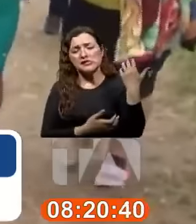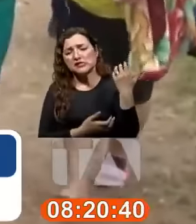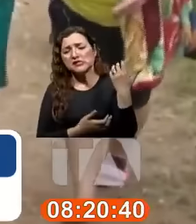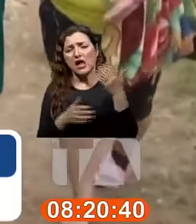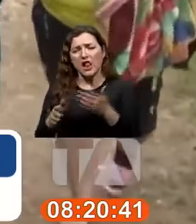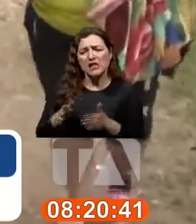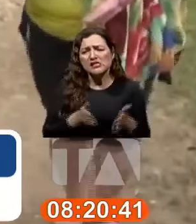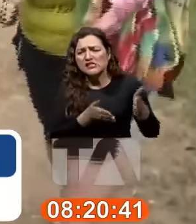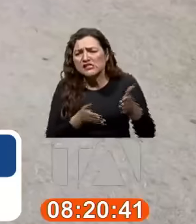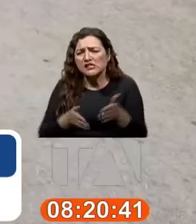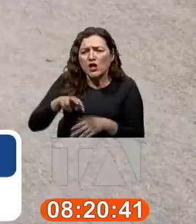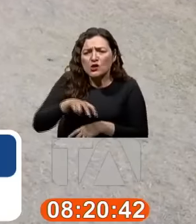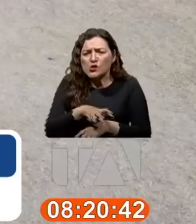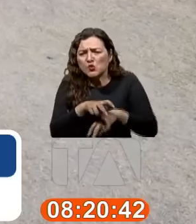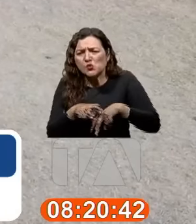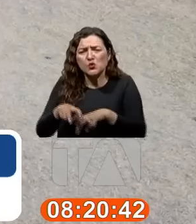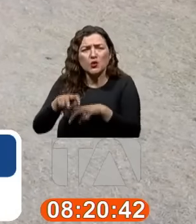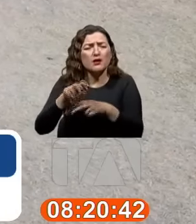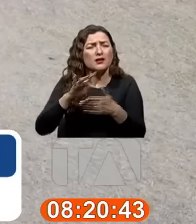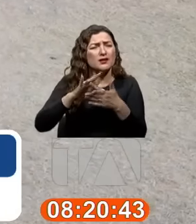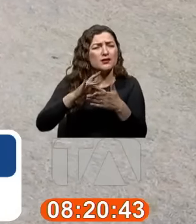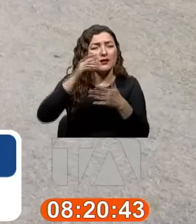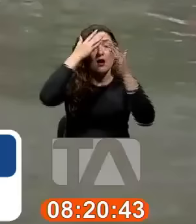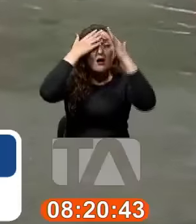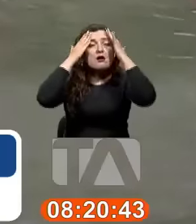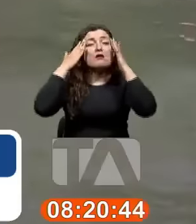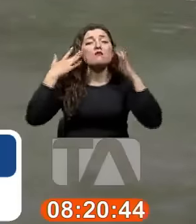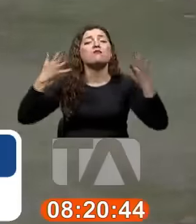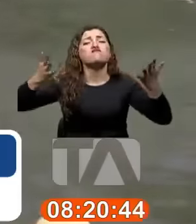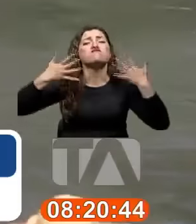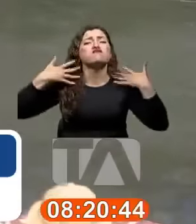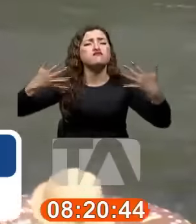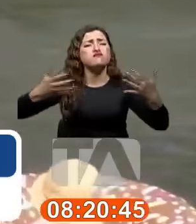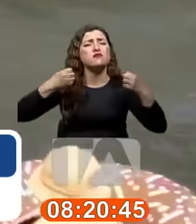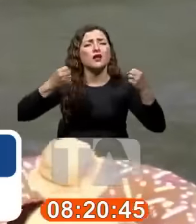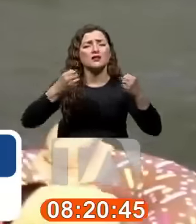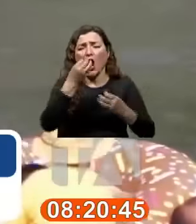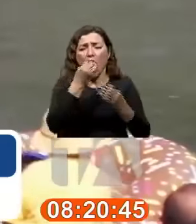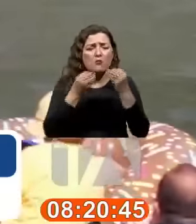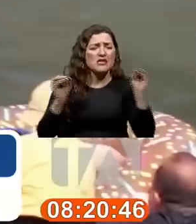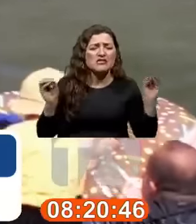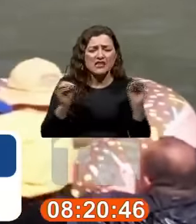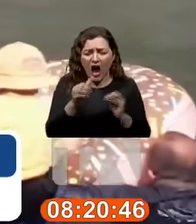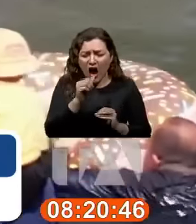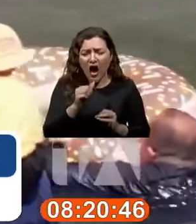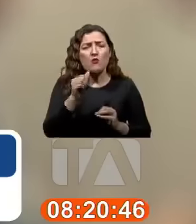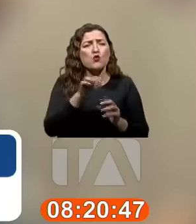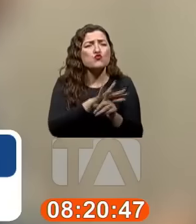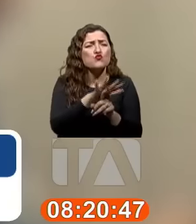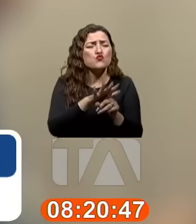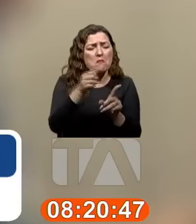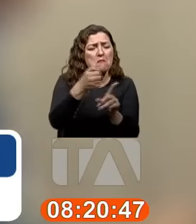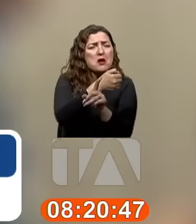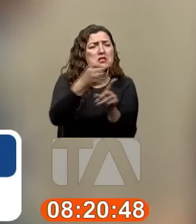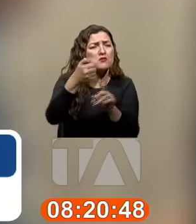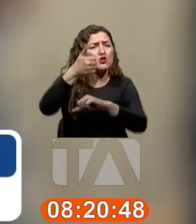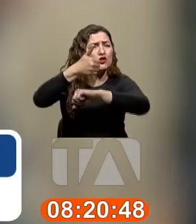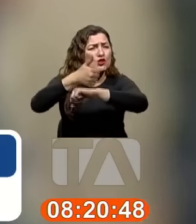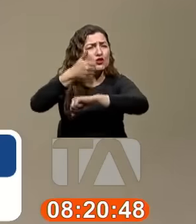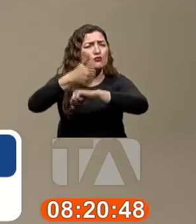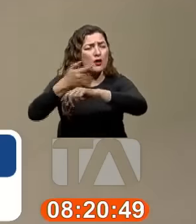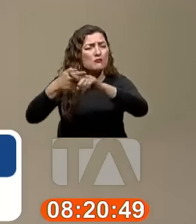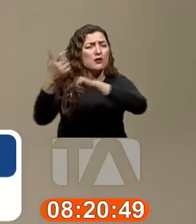caminos irregulares. Se exponen al intenso calor, a la falta de alimento y agua e incluso a abusos y maltratos por parte de autoridades